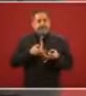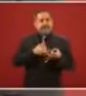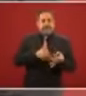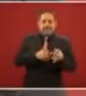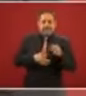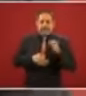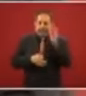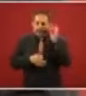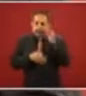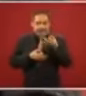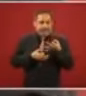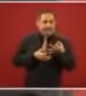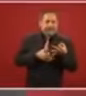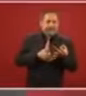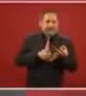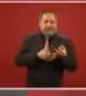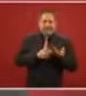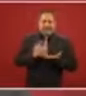tentación del dinero